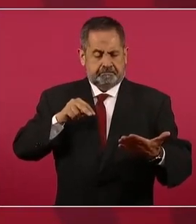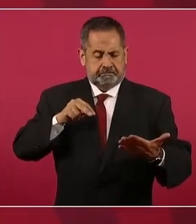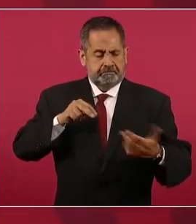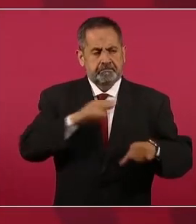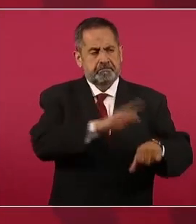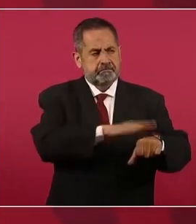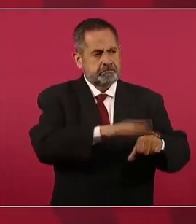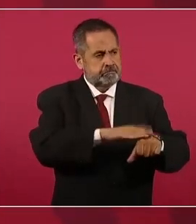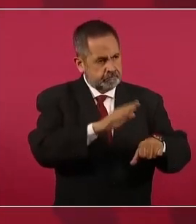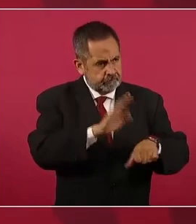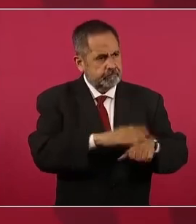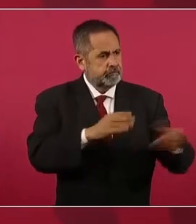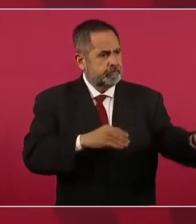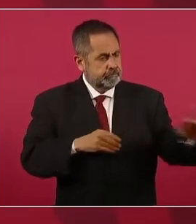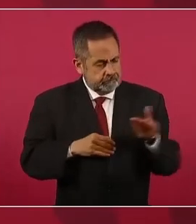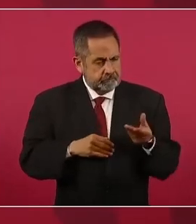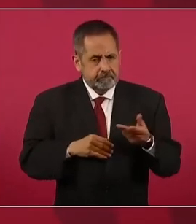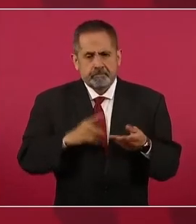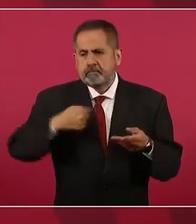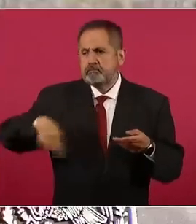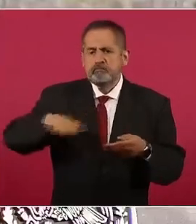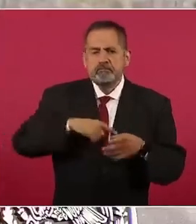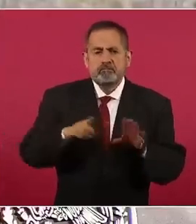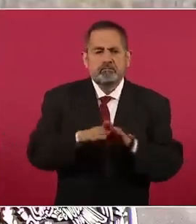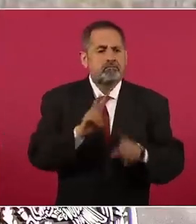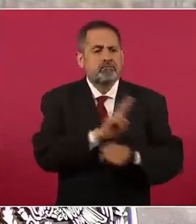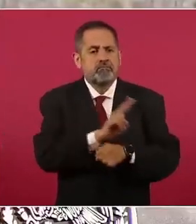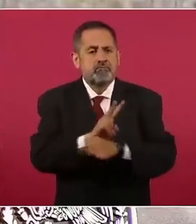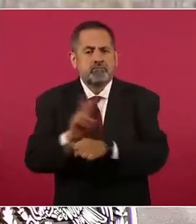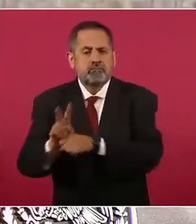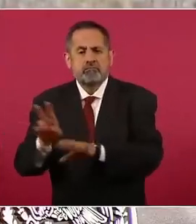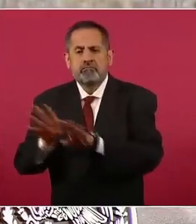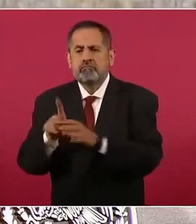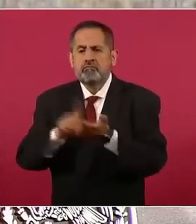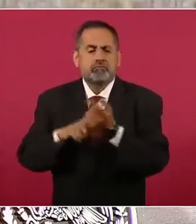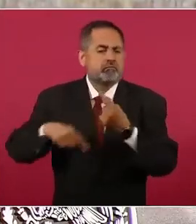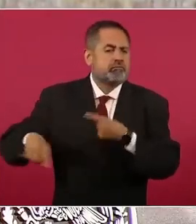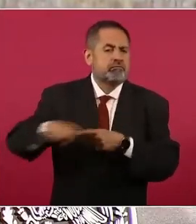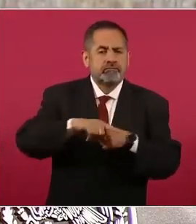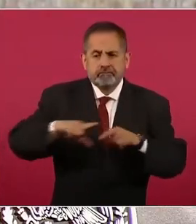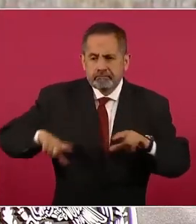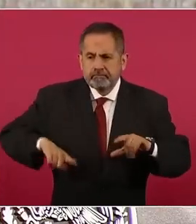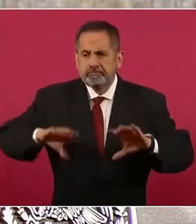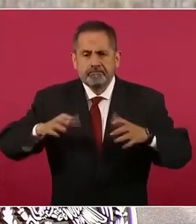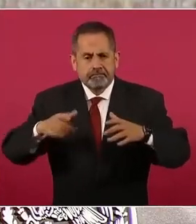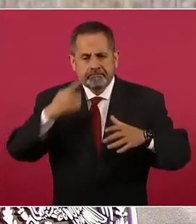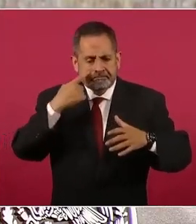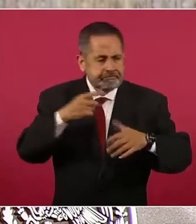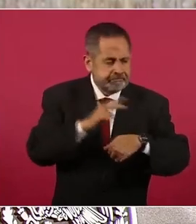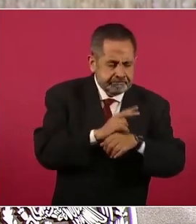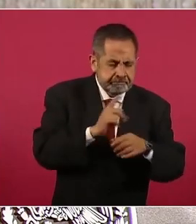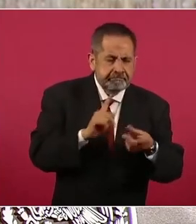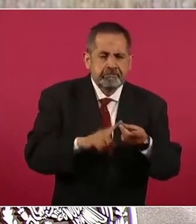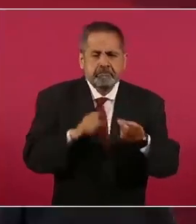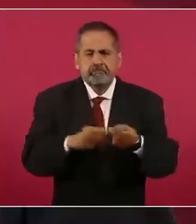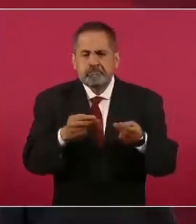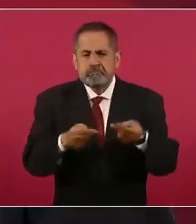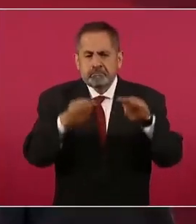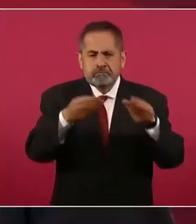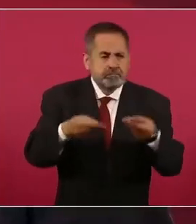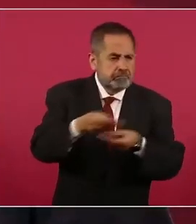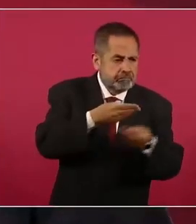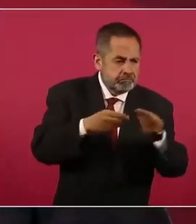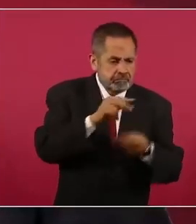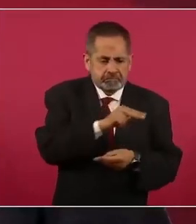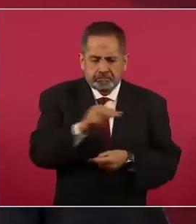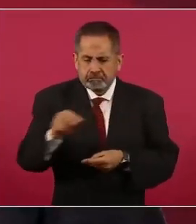operamos como monitor de entidades públicas y como elemento de